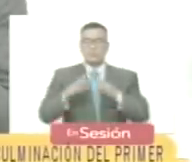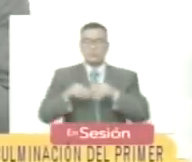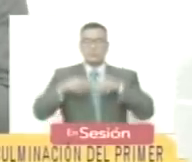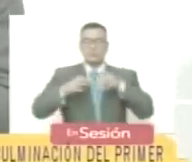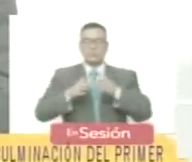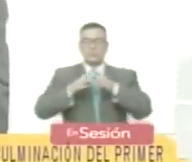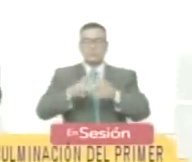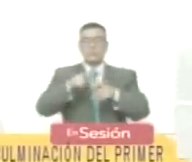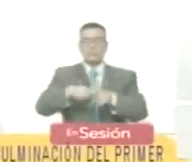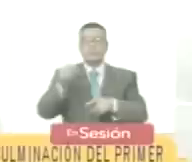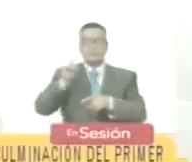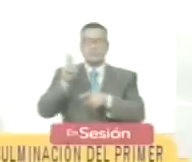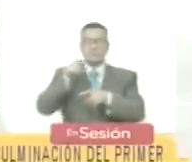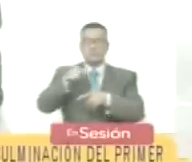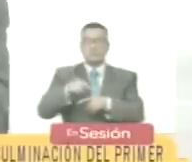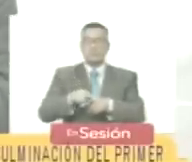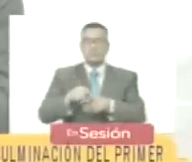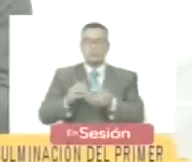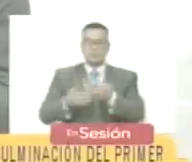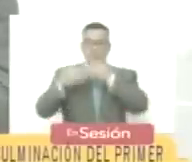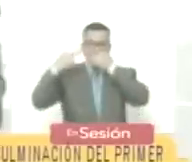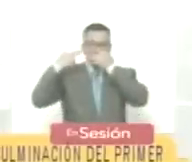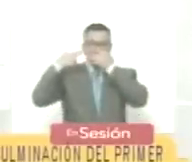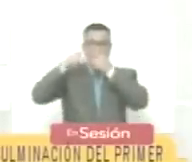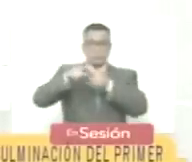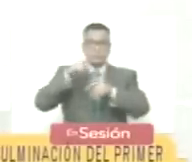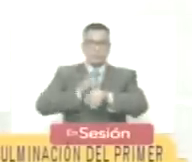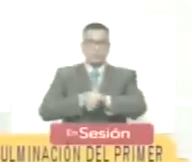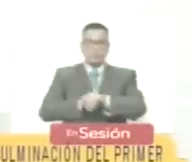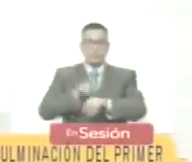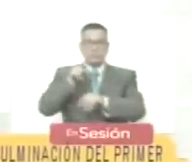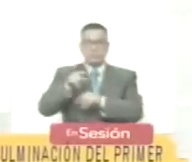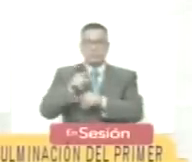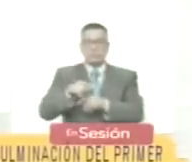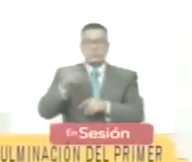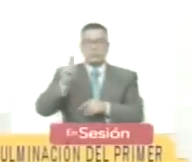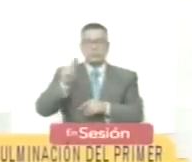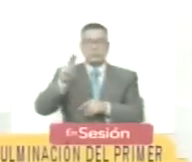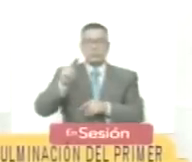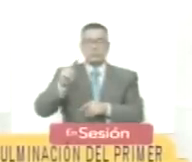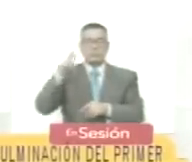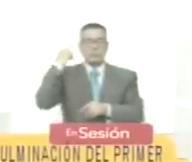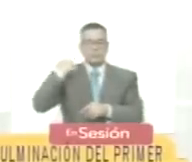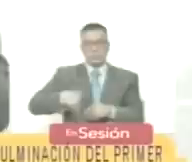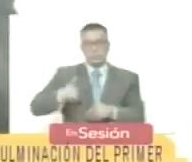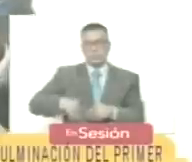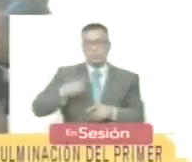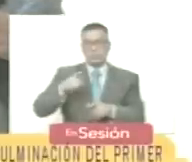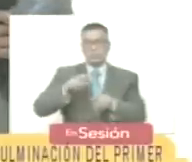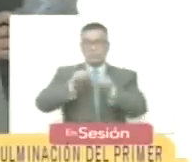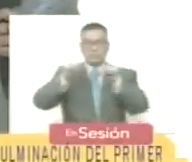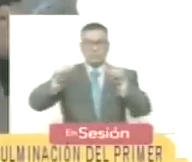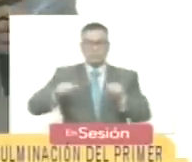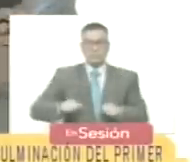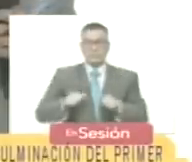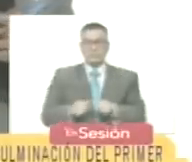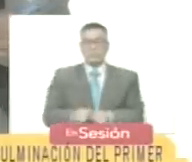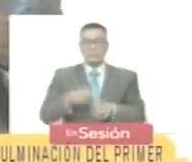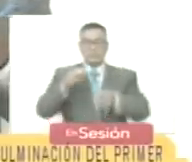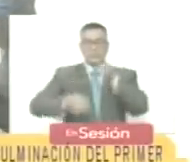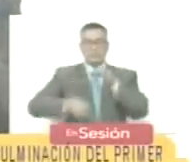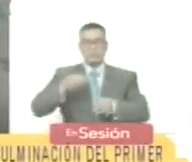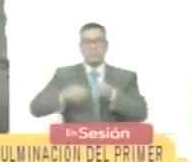las tripulantes venezolanas secuestrados en estos momentos en la República Argentina por un sistema